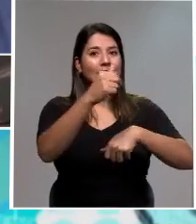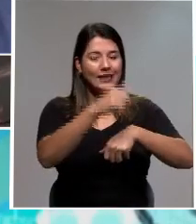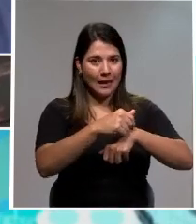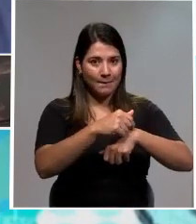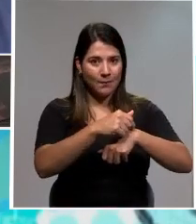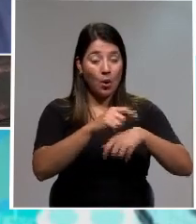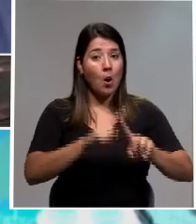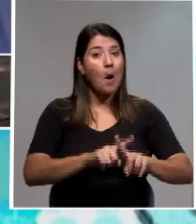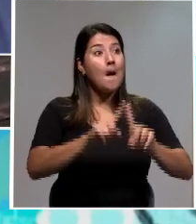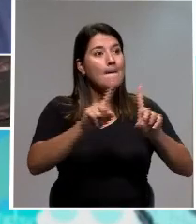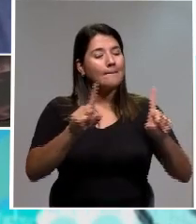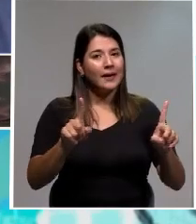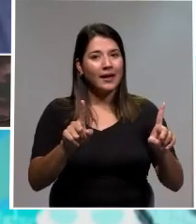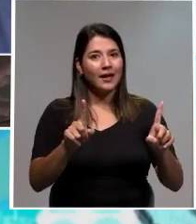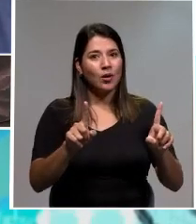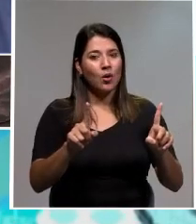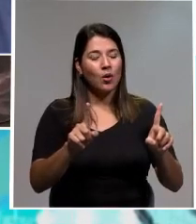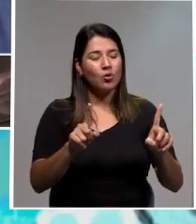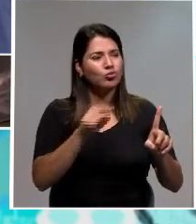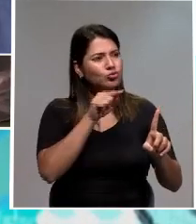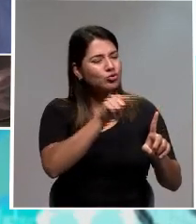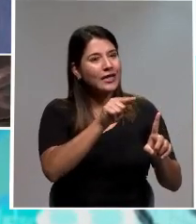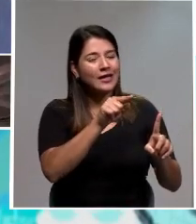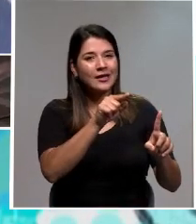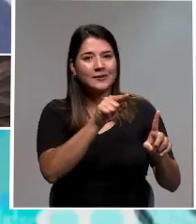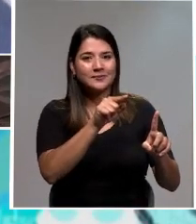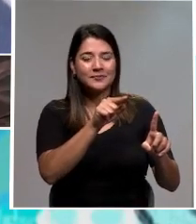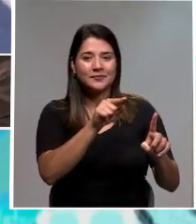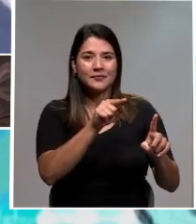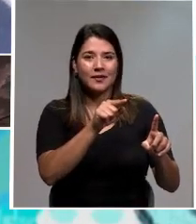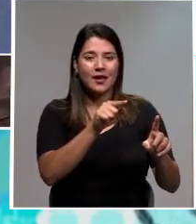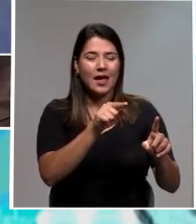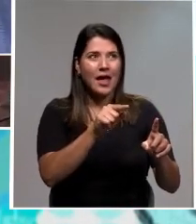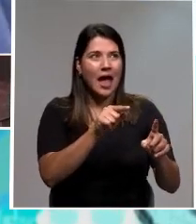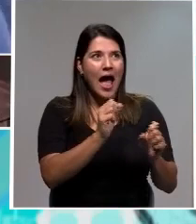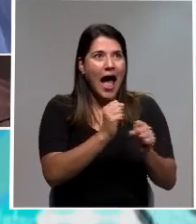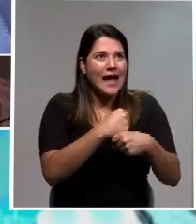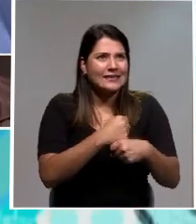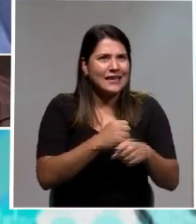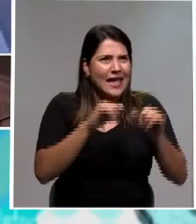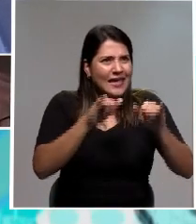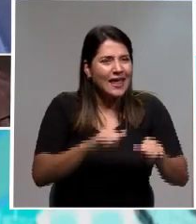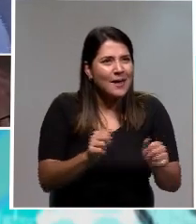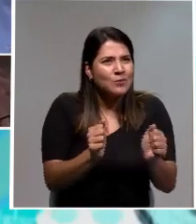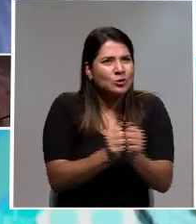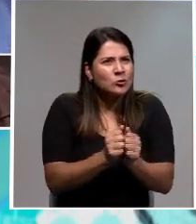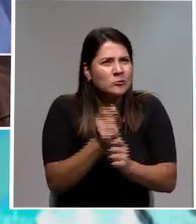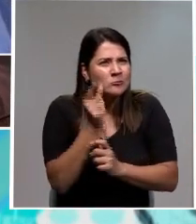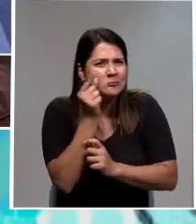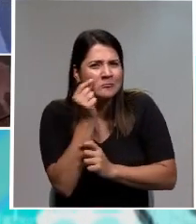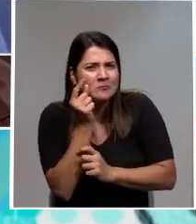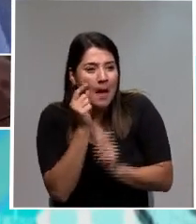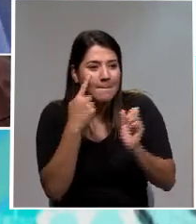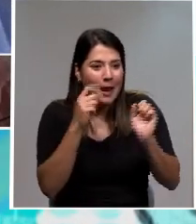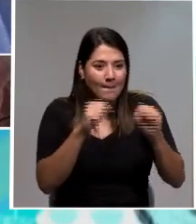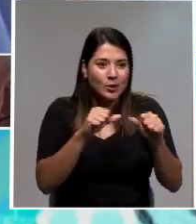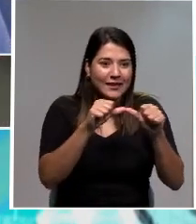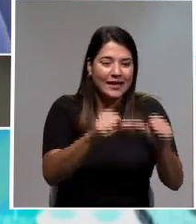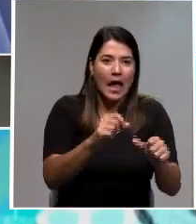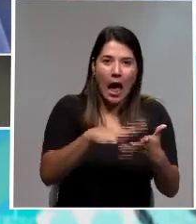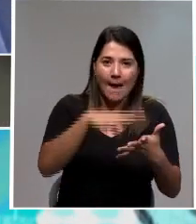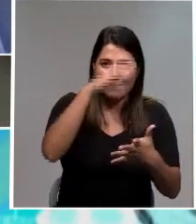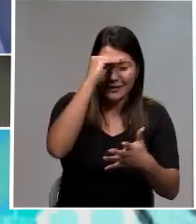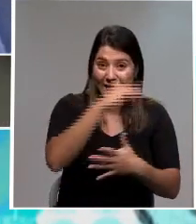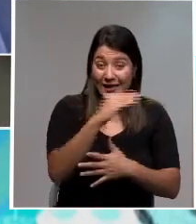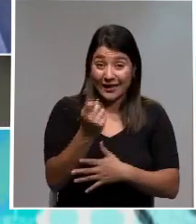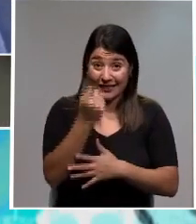pero nos dejas con toda la curiosidad de seguir aprendiendo, entendiendo. Nos